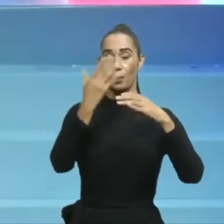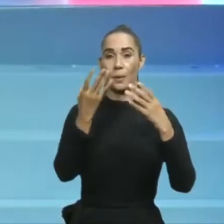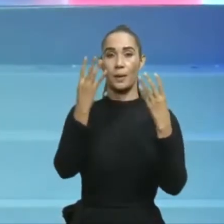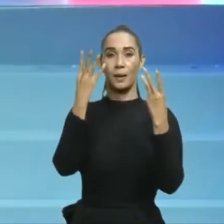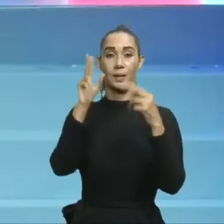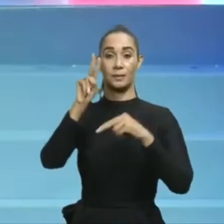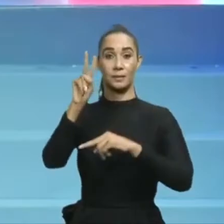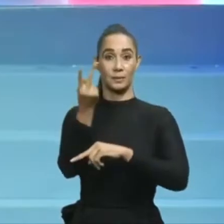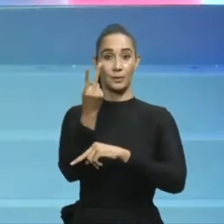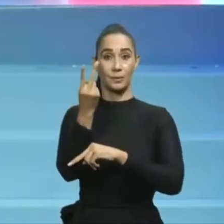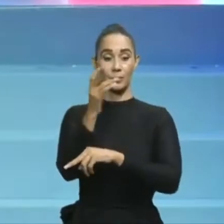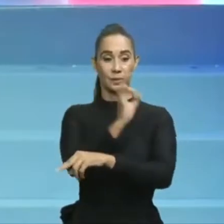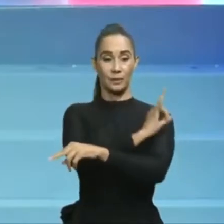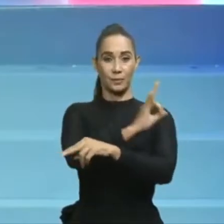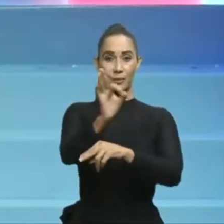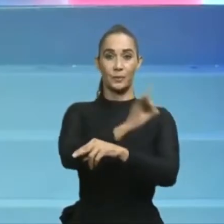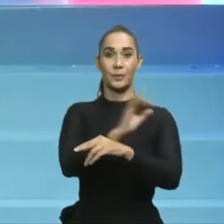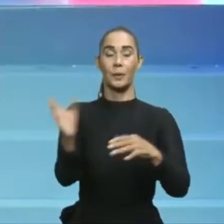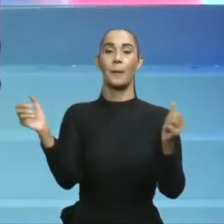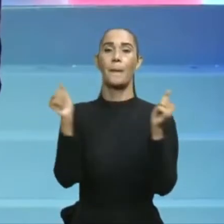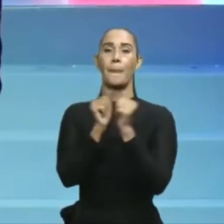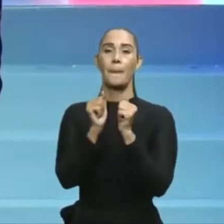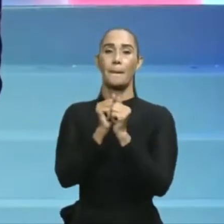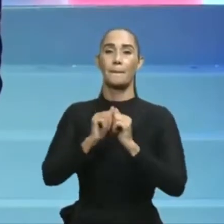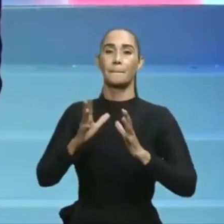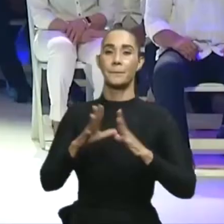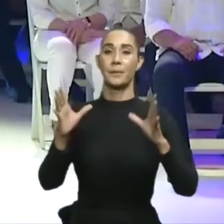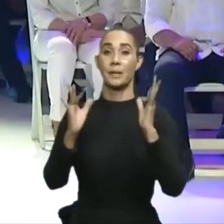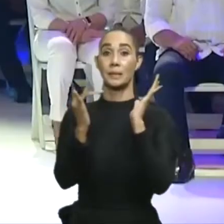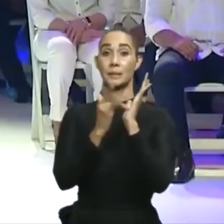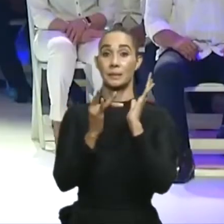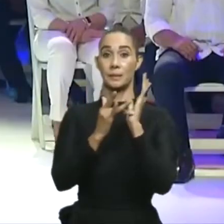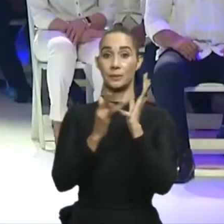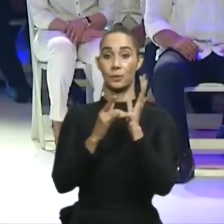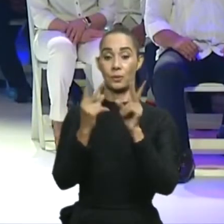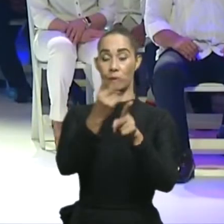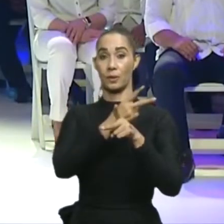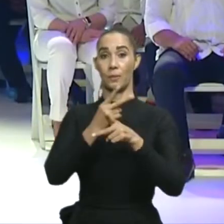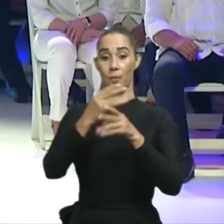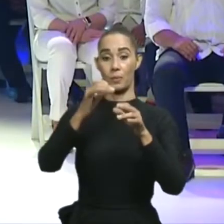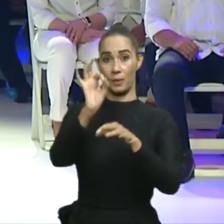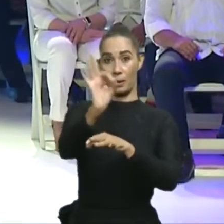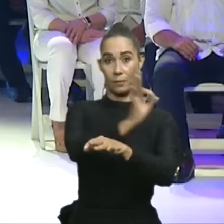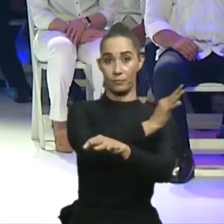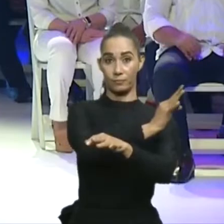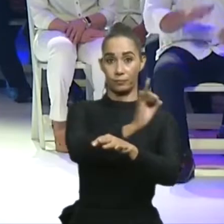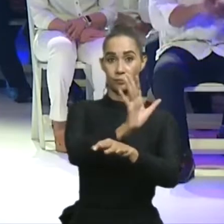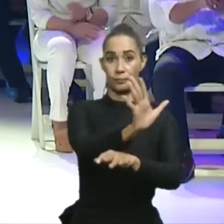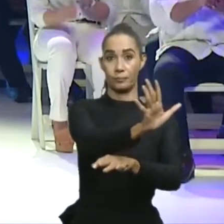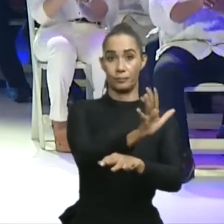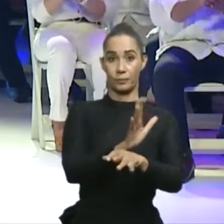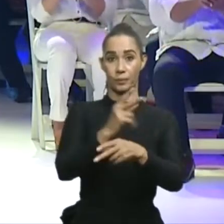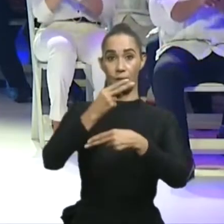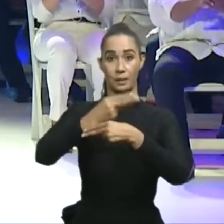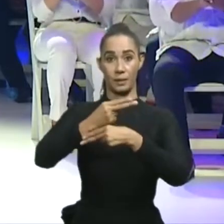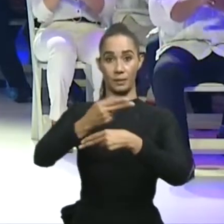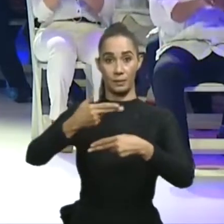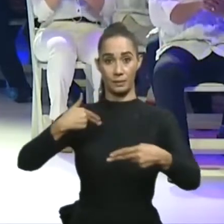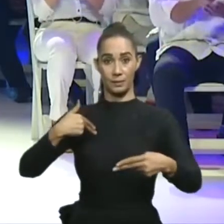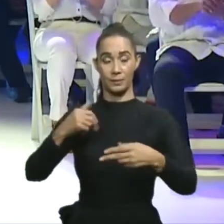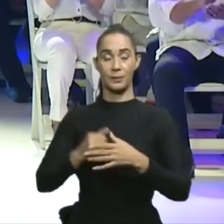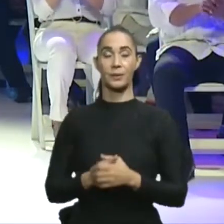segunda fase que va acompañada de una gran tecnología que va a proteger nuestra frontera como ven